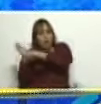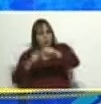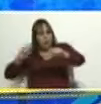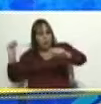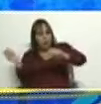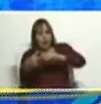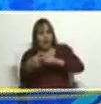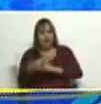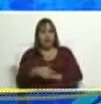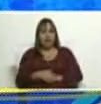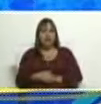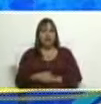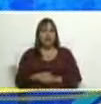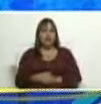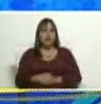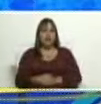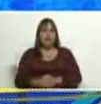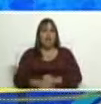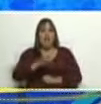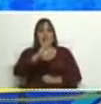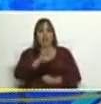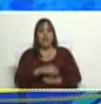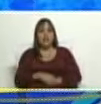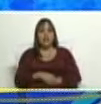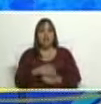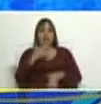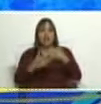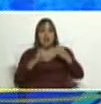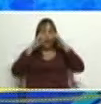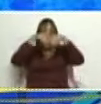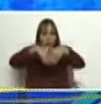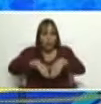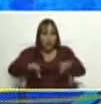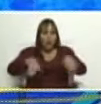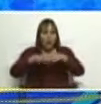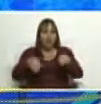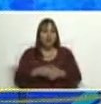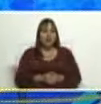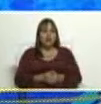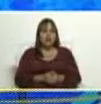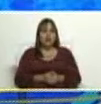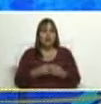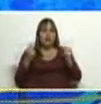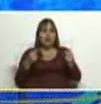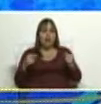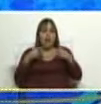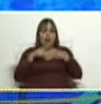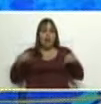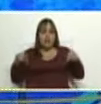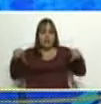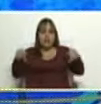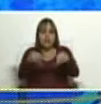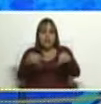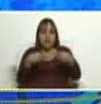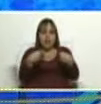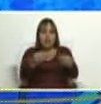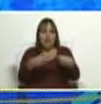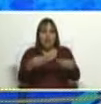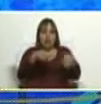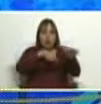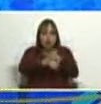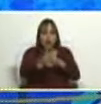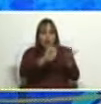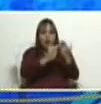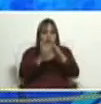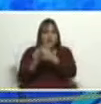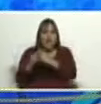Tres, operación Chapuzón, activar piscinas en las comunidades de plásticos para los niños y niñas